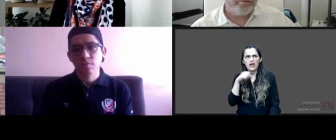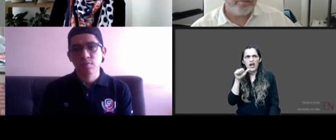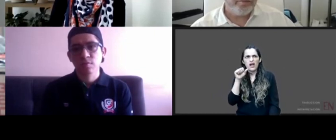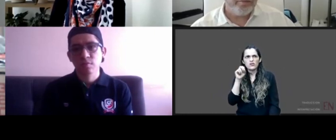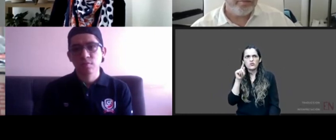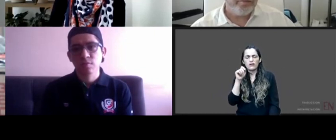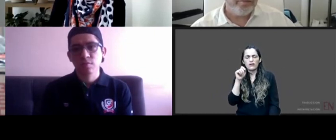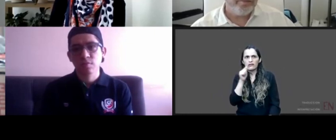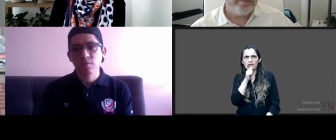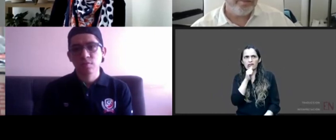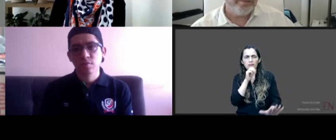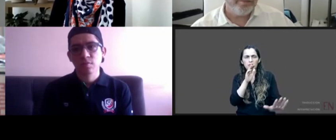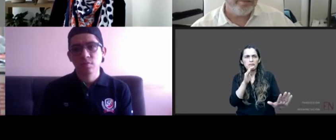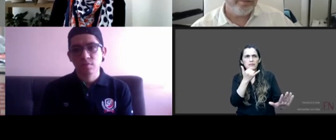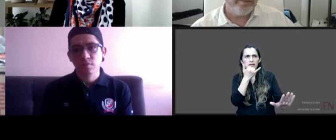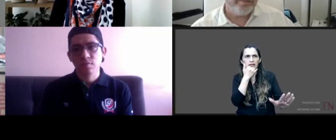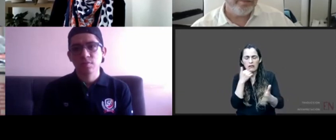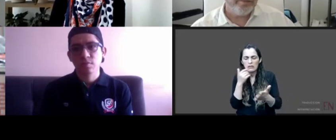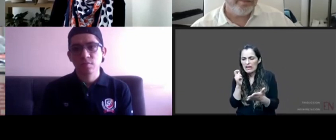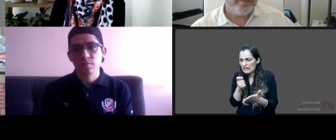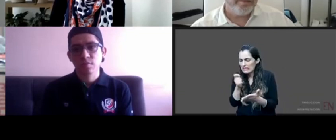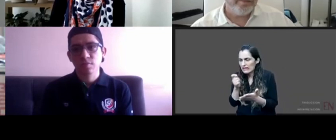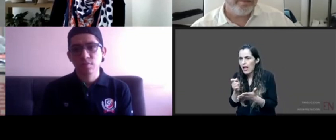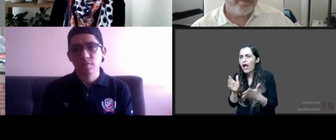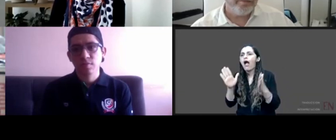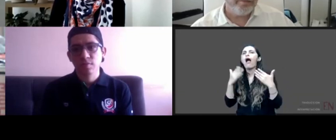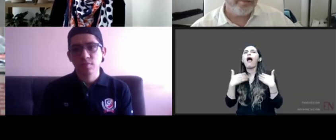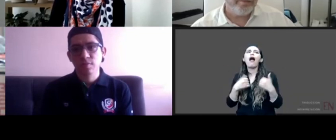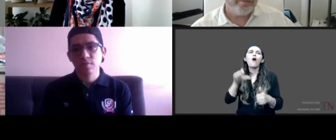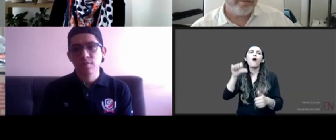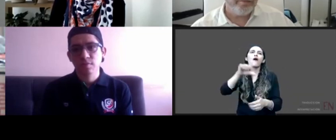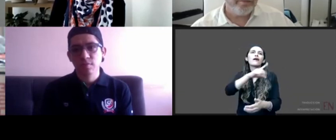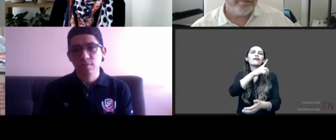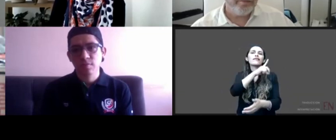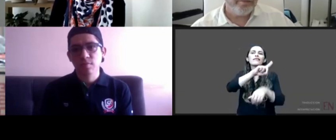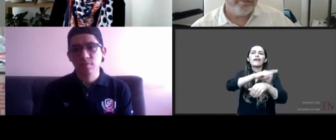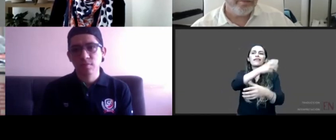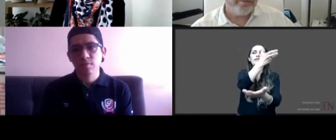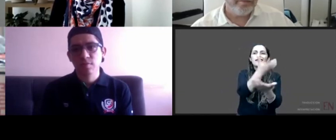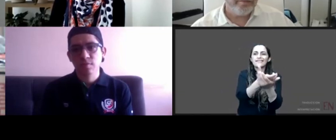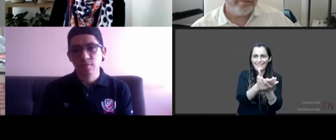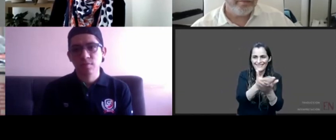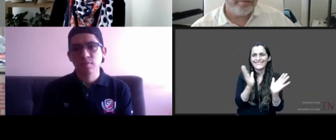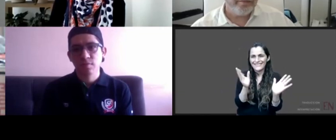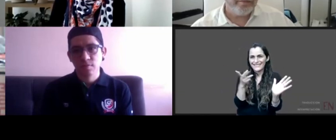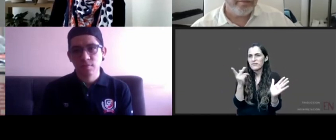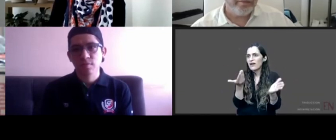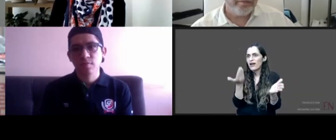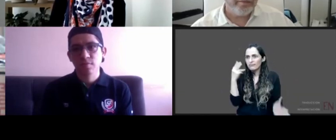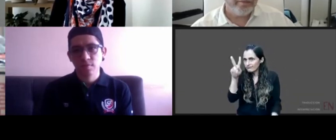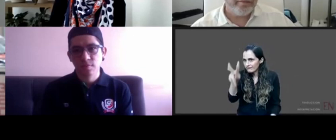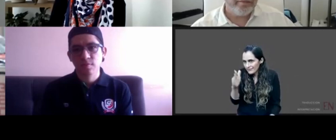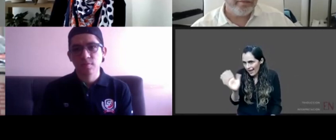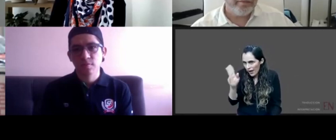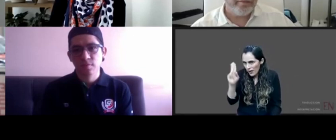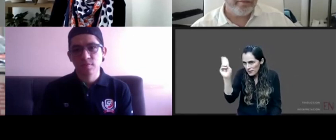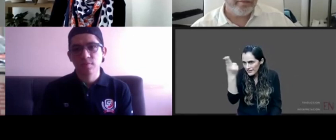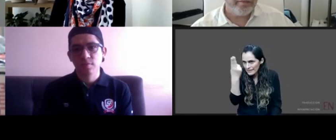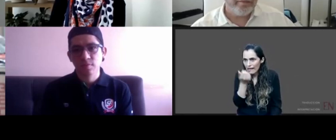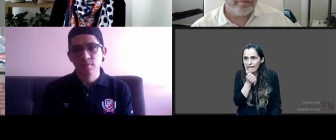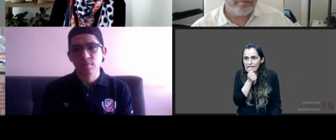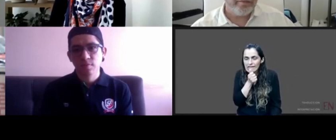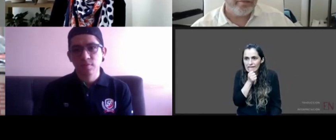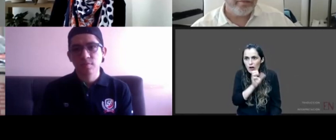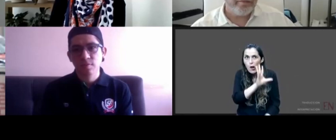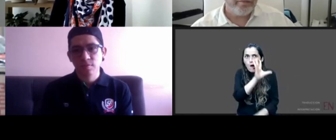Y pues ahí en esas comunidades indígenas, nuestros compañeros, los niños se sienten